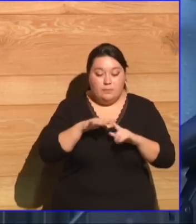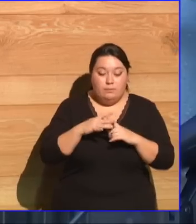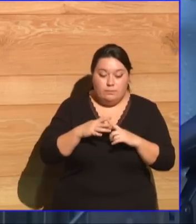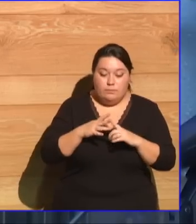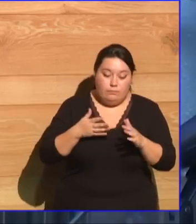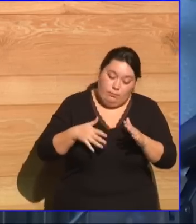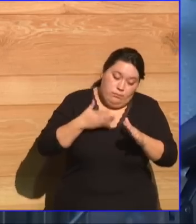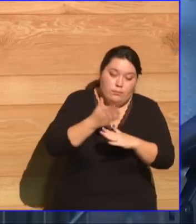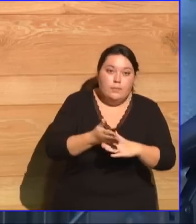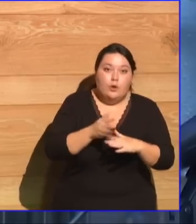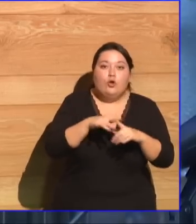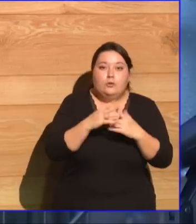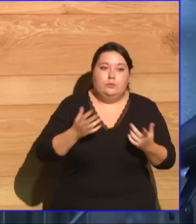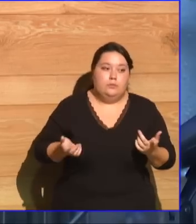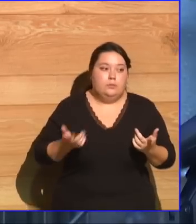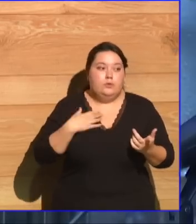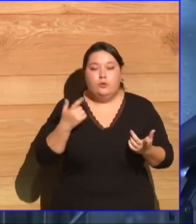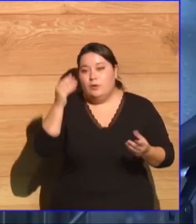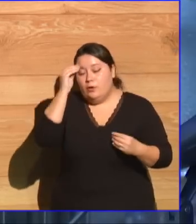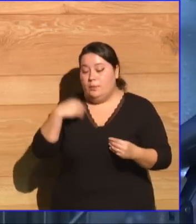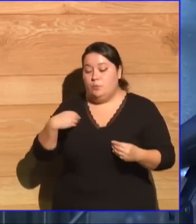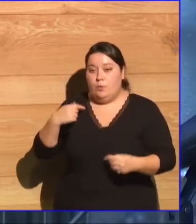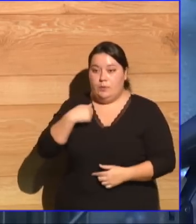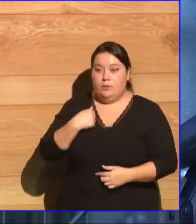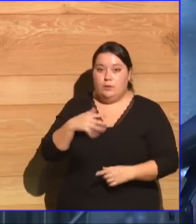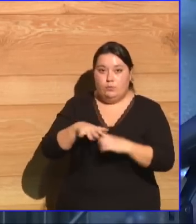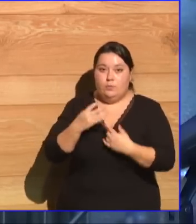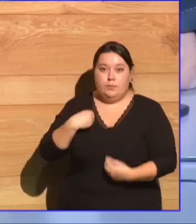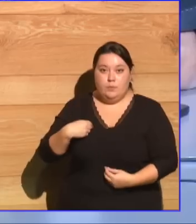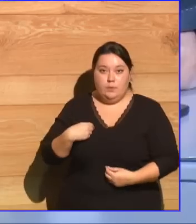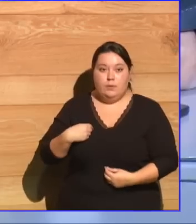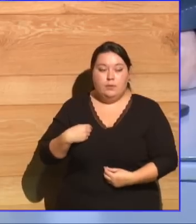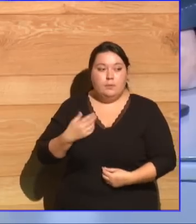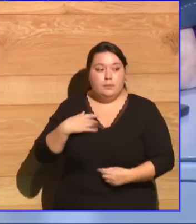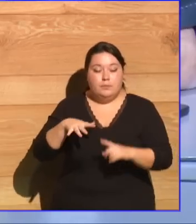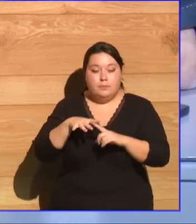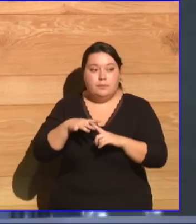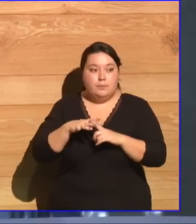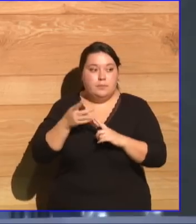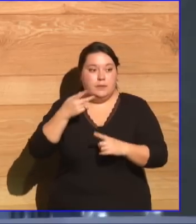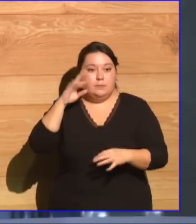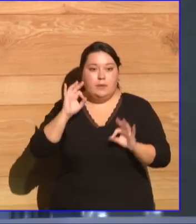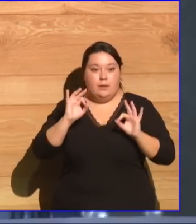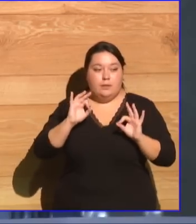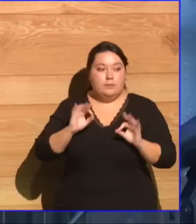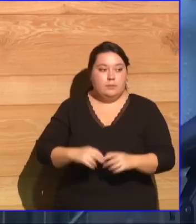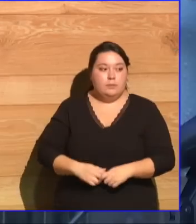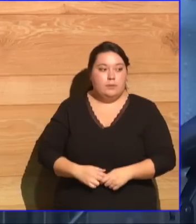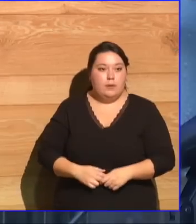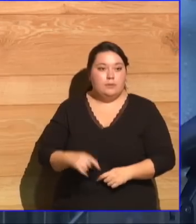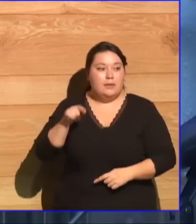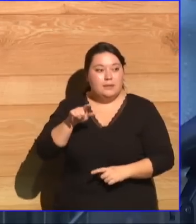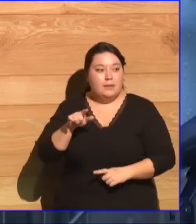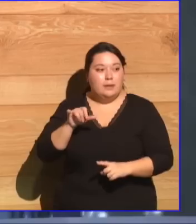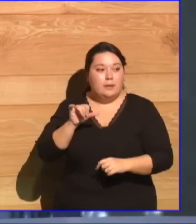es que creo que te pasaría como a mí, porque yo Claro, cuando... eso es. Como le ha Porque tu pasado a él. experiencia es vicaria y es exportable al mundo. No lo A sé. ti te ha pasado una